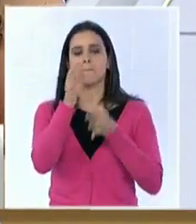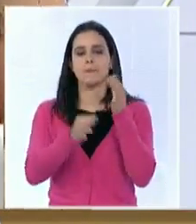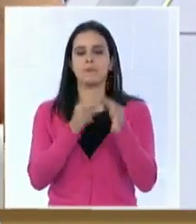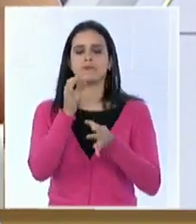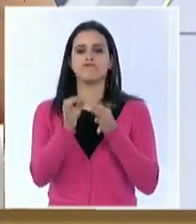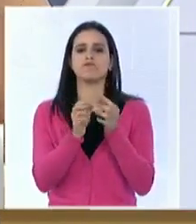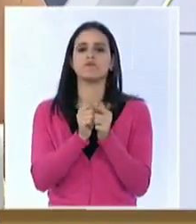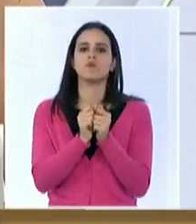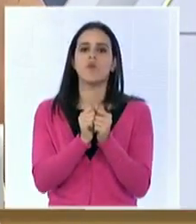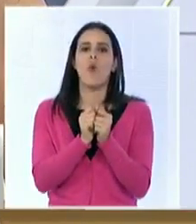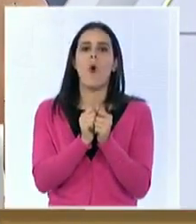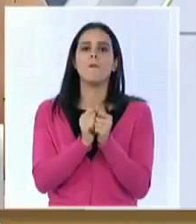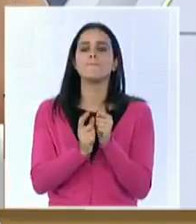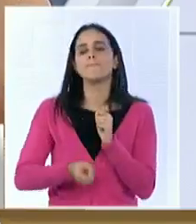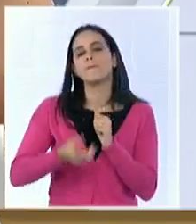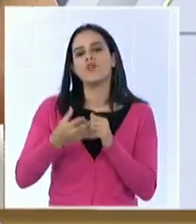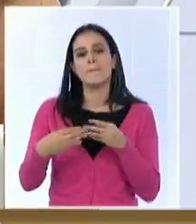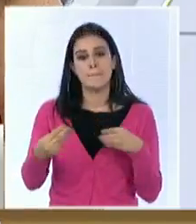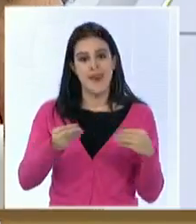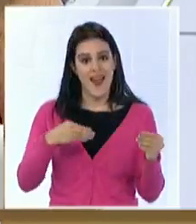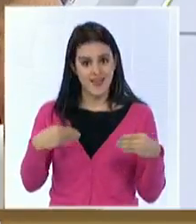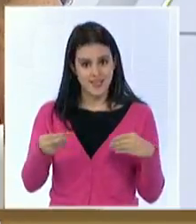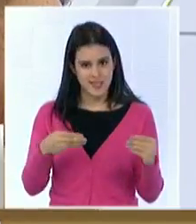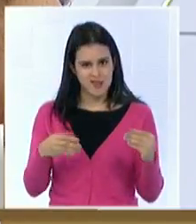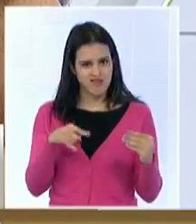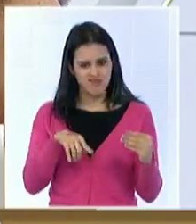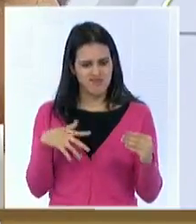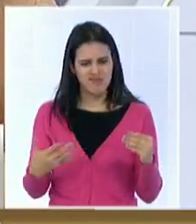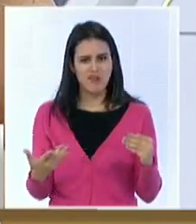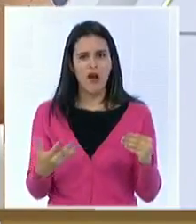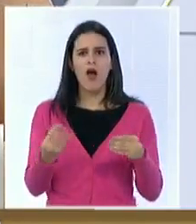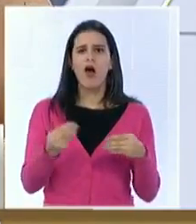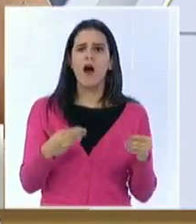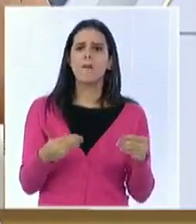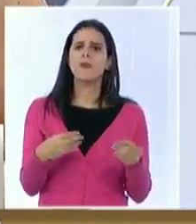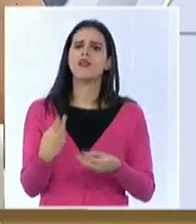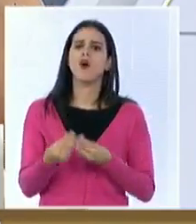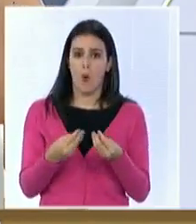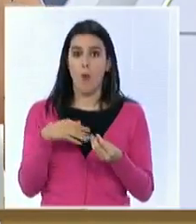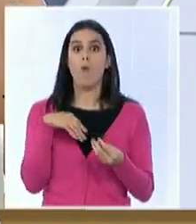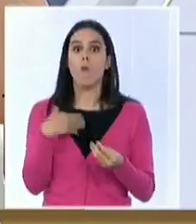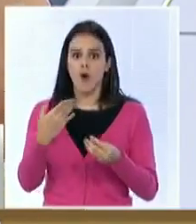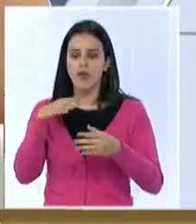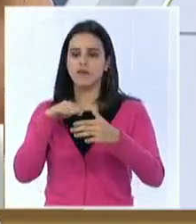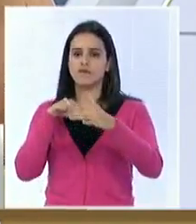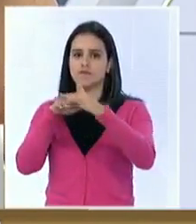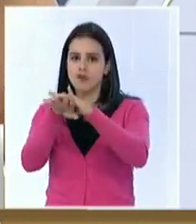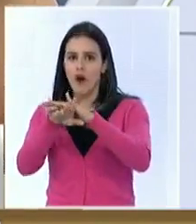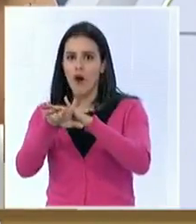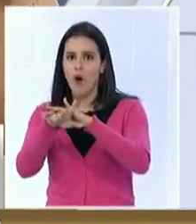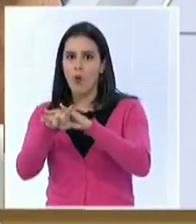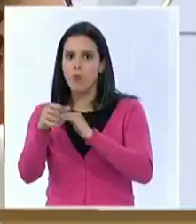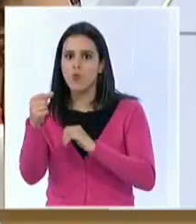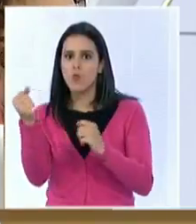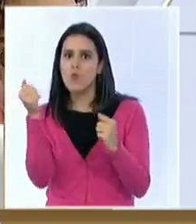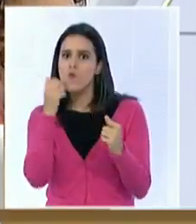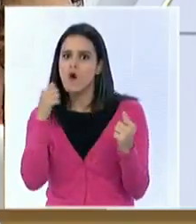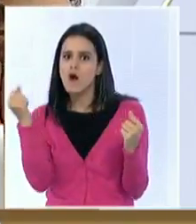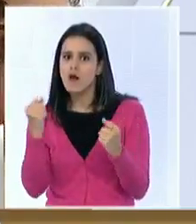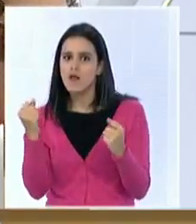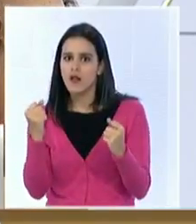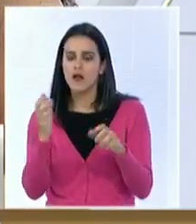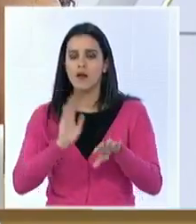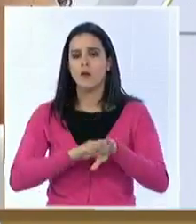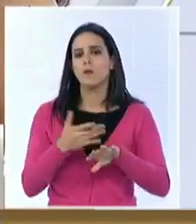que debemos por lo menos esperar 30 minutos para que sea una temperatura óptima para llevarlo al congelador. ¿Deberíamos utilizar algún tipo de